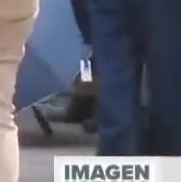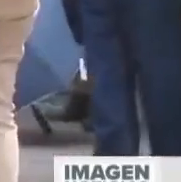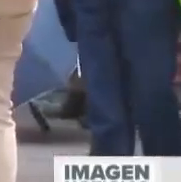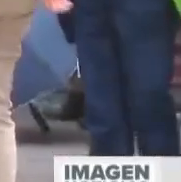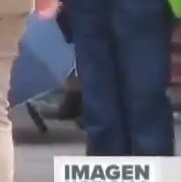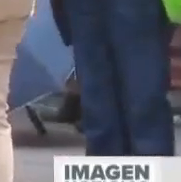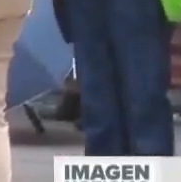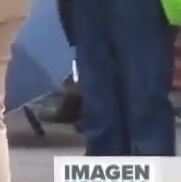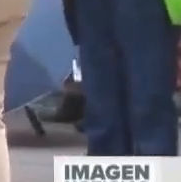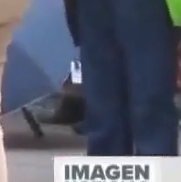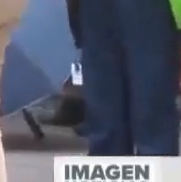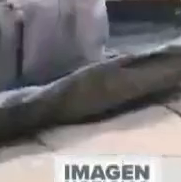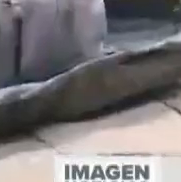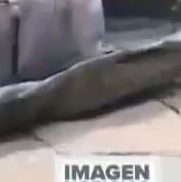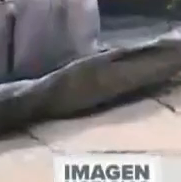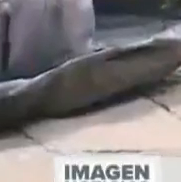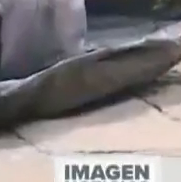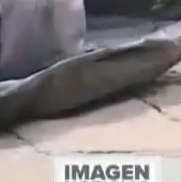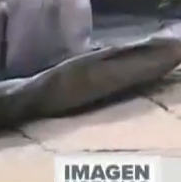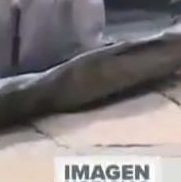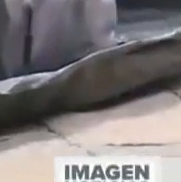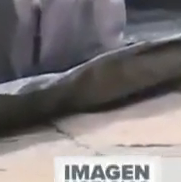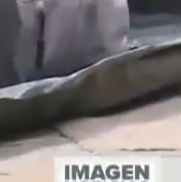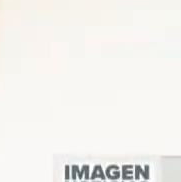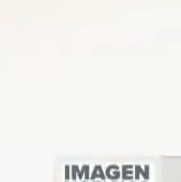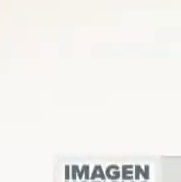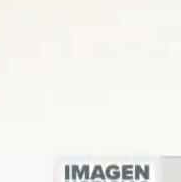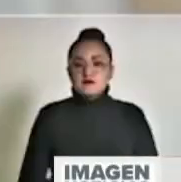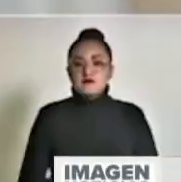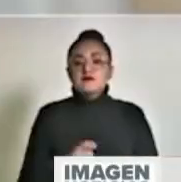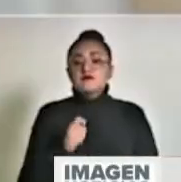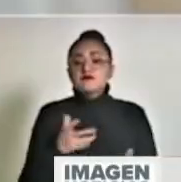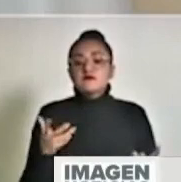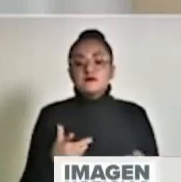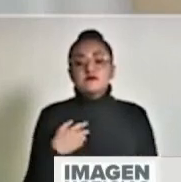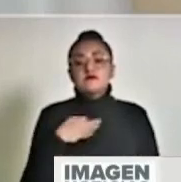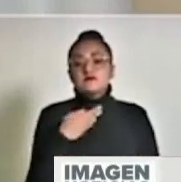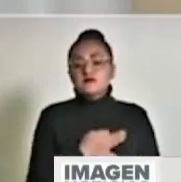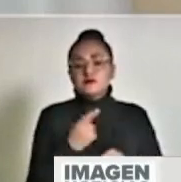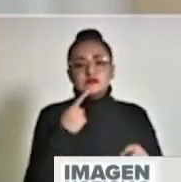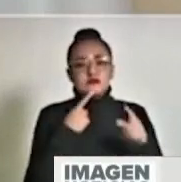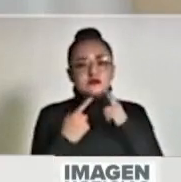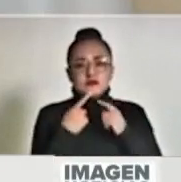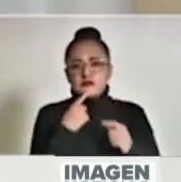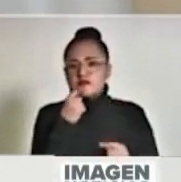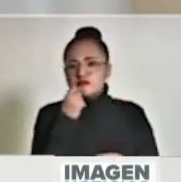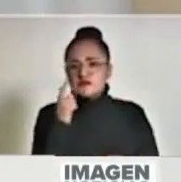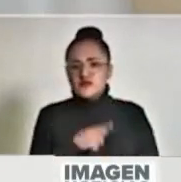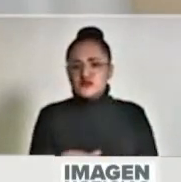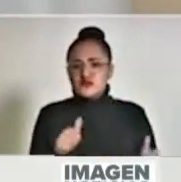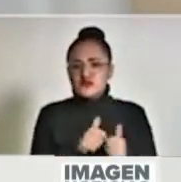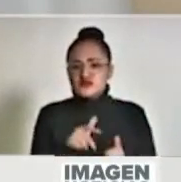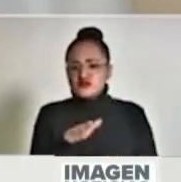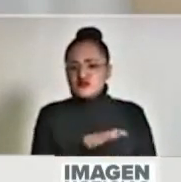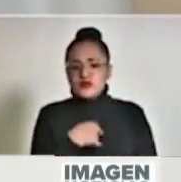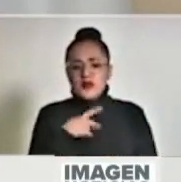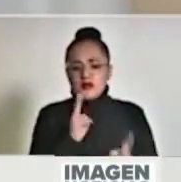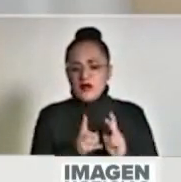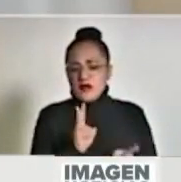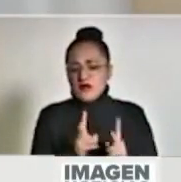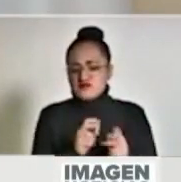desbordado en las calles de puebla que vamos a dialogar también con la economía